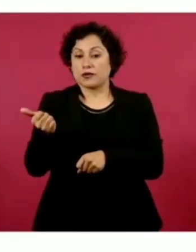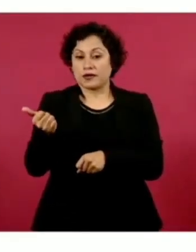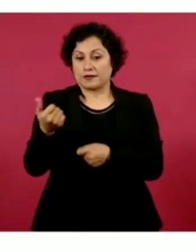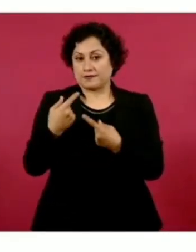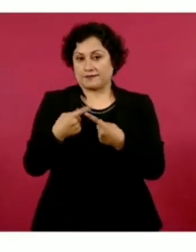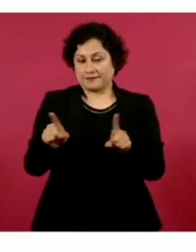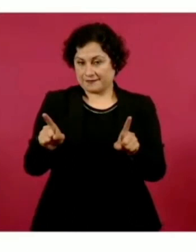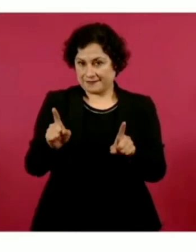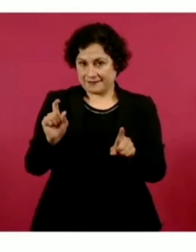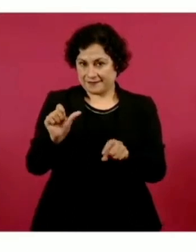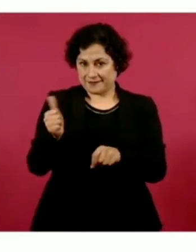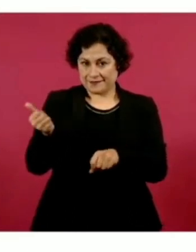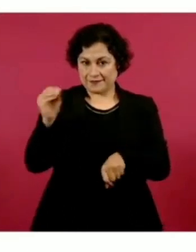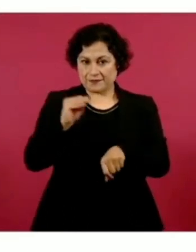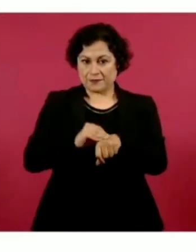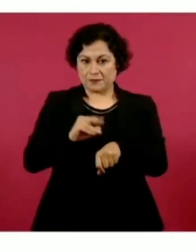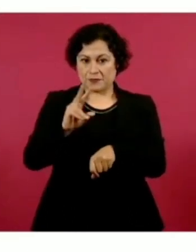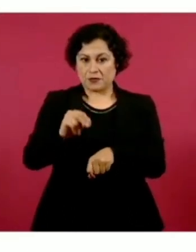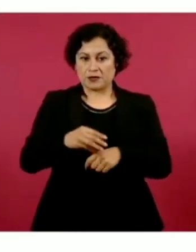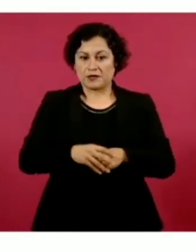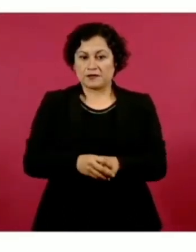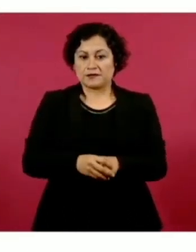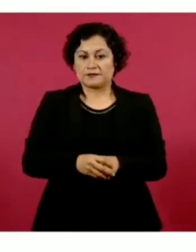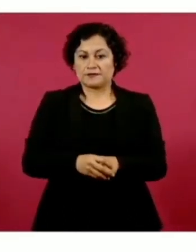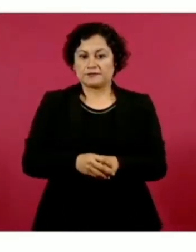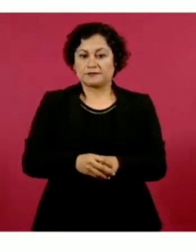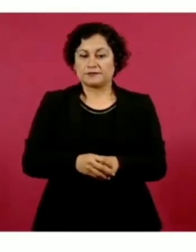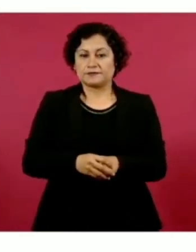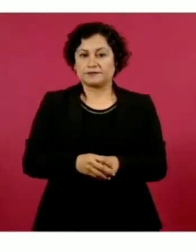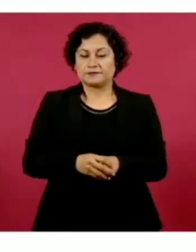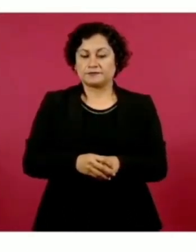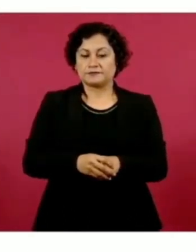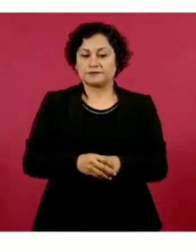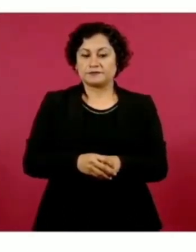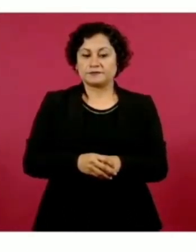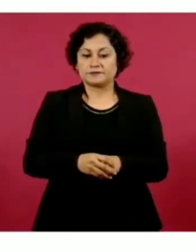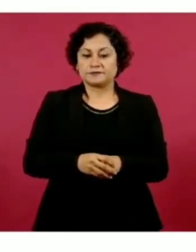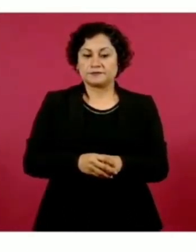ellos no ponen a… Sí,